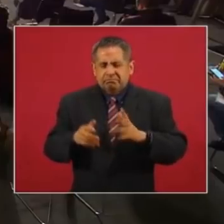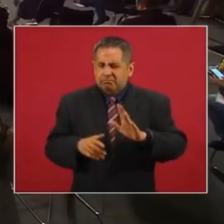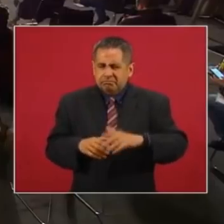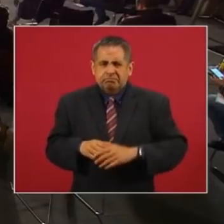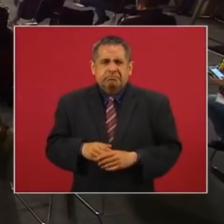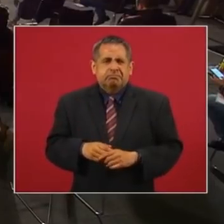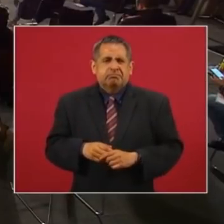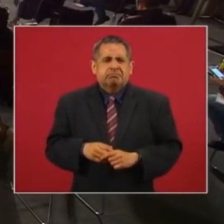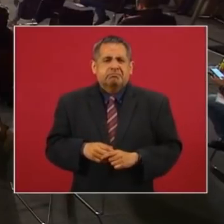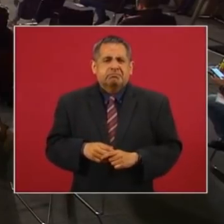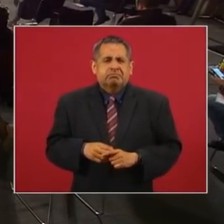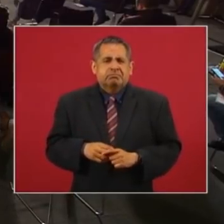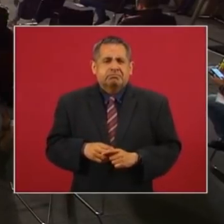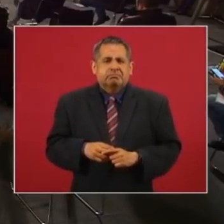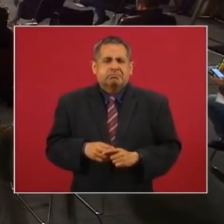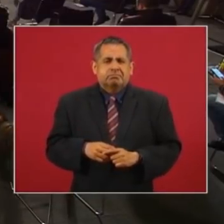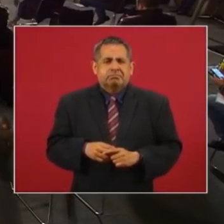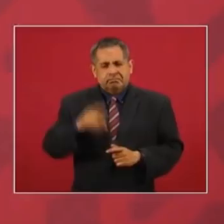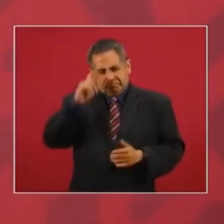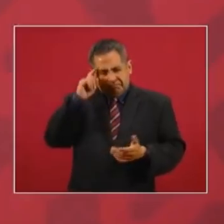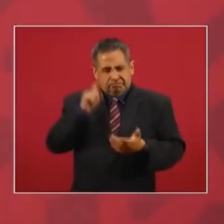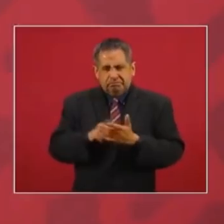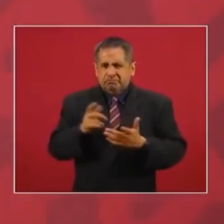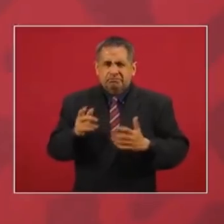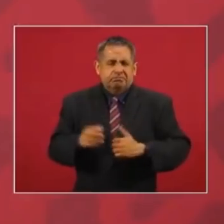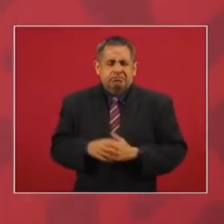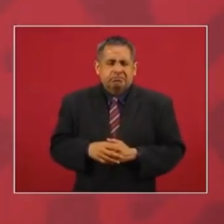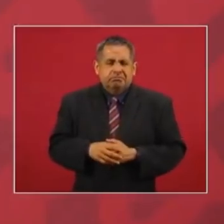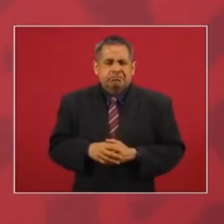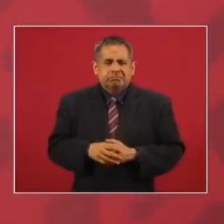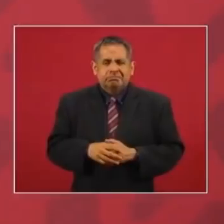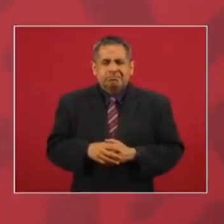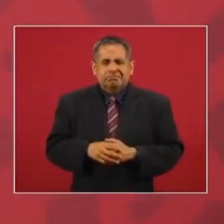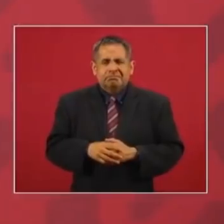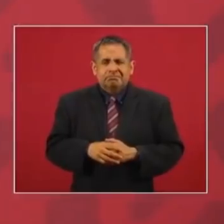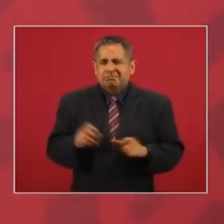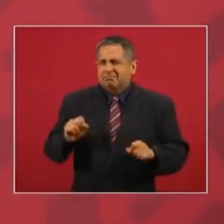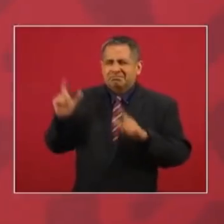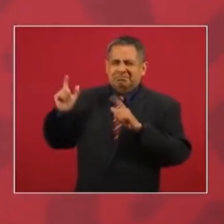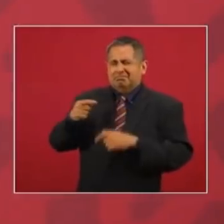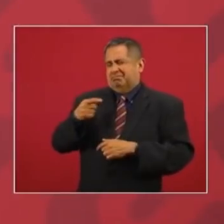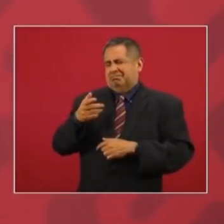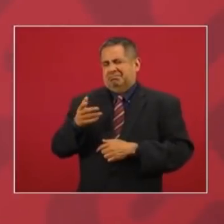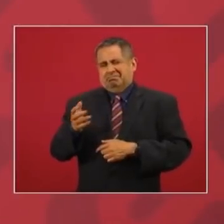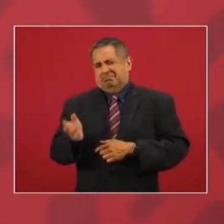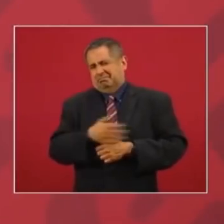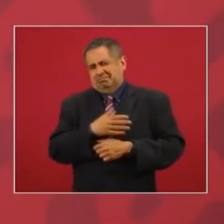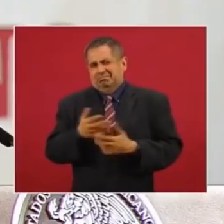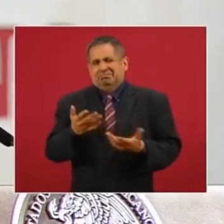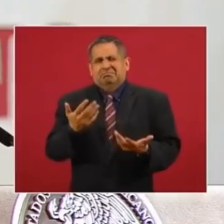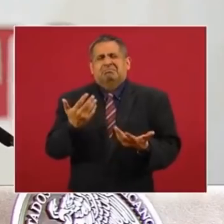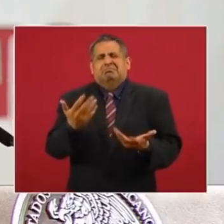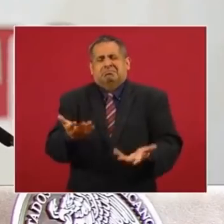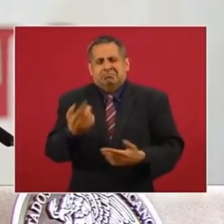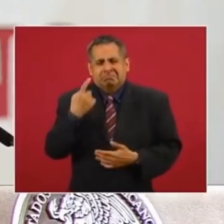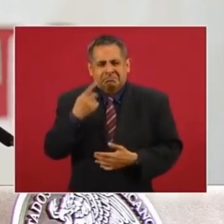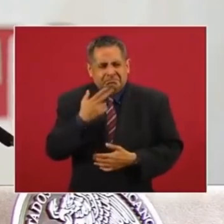pero yo creo que ni siquiera lo vamos a poner aquí, porque para qué